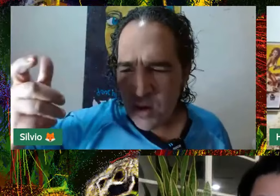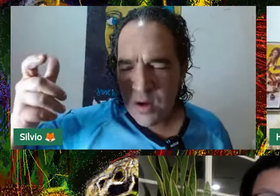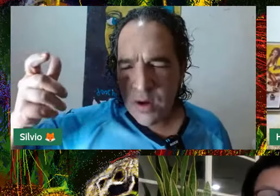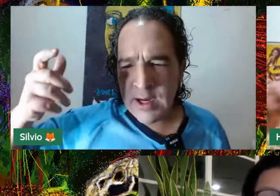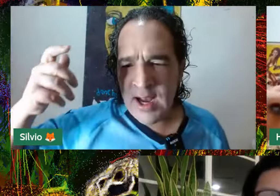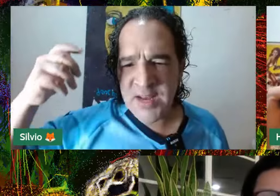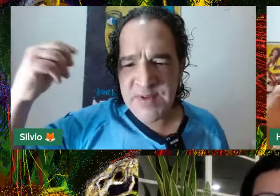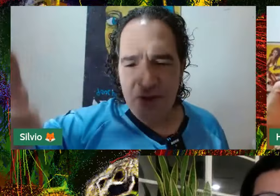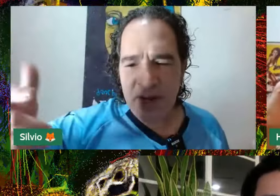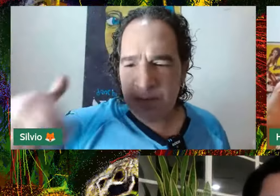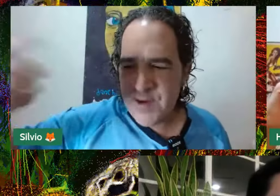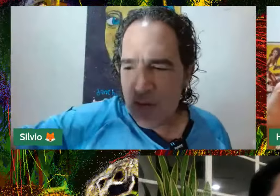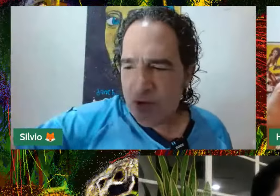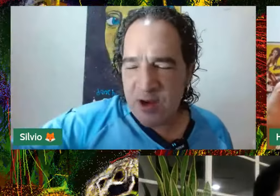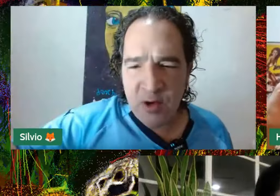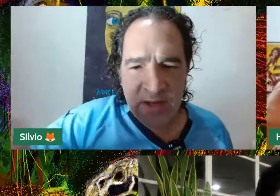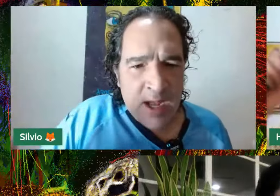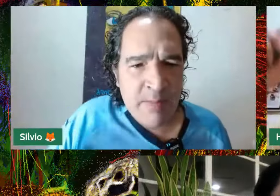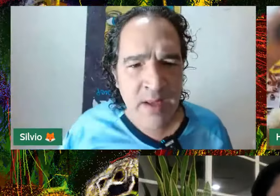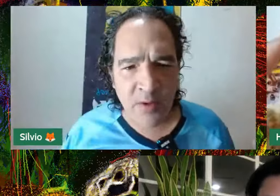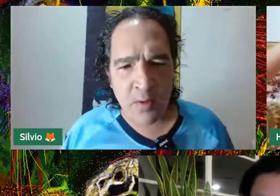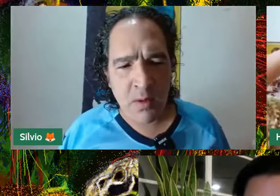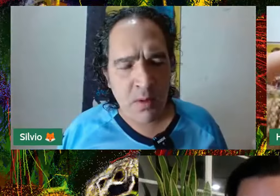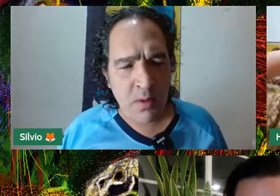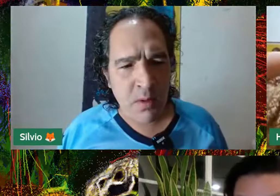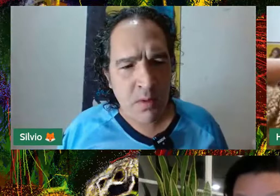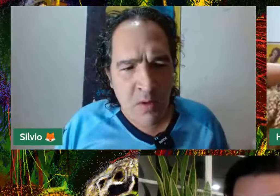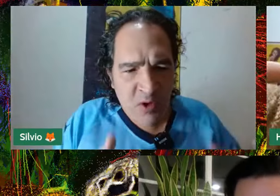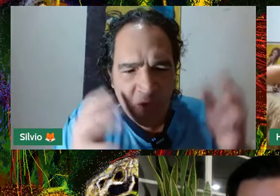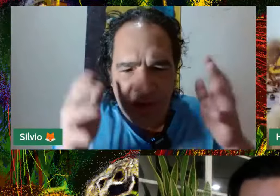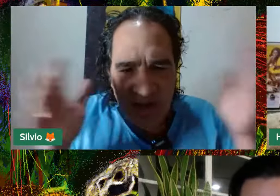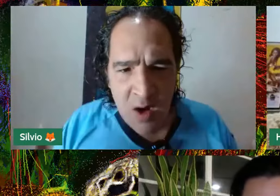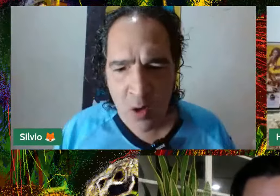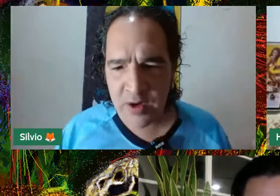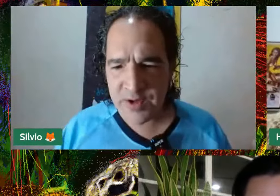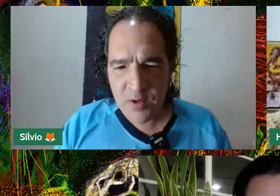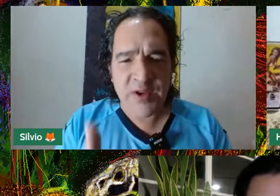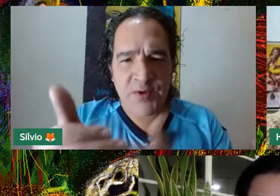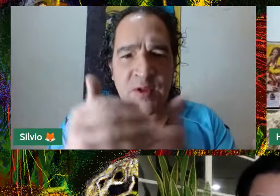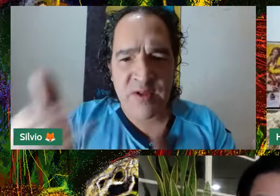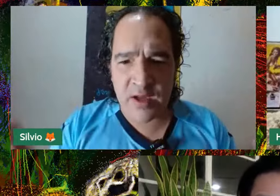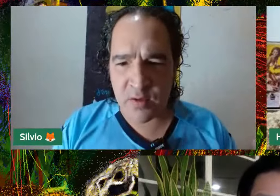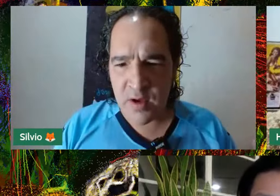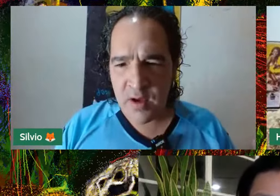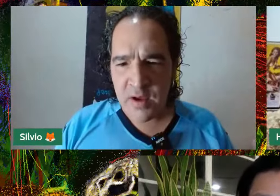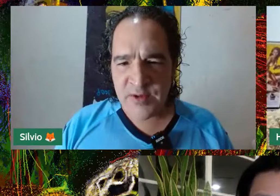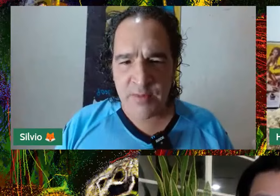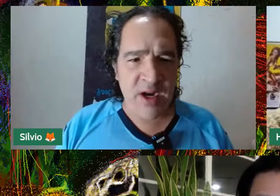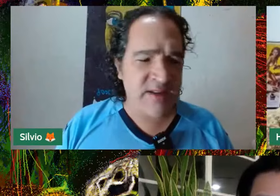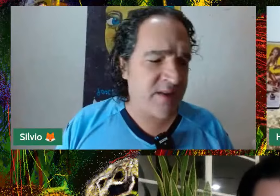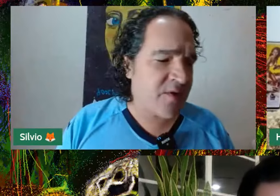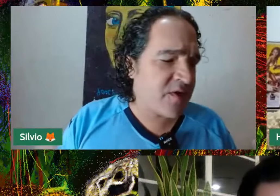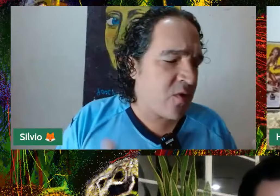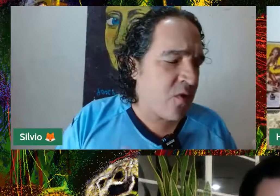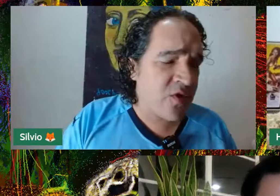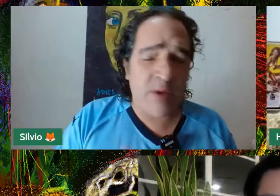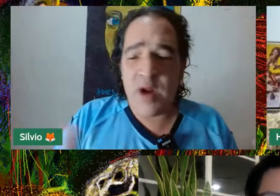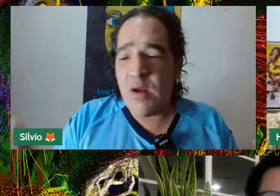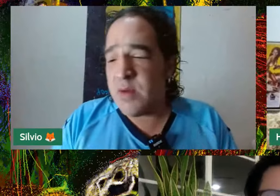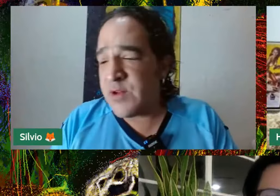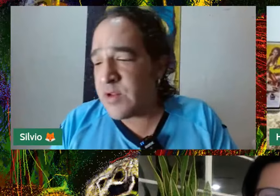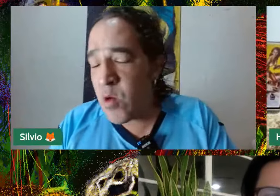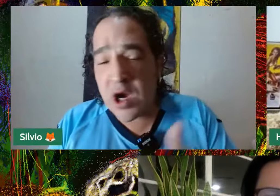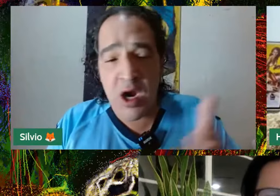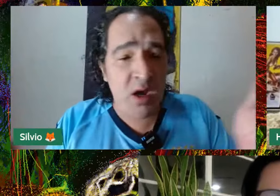lógico que alguien me escribiera, primo, ¿por qué no critica a Petro? No encontraría lógico, eso es lo que estoy diciendo. Estamos sí, de acuerdo. Cosas,